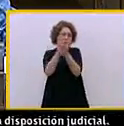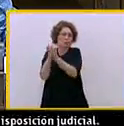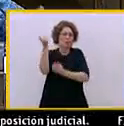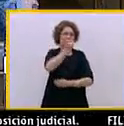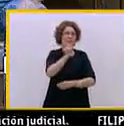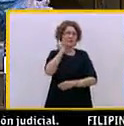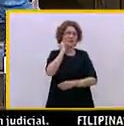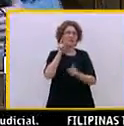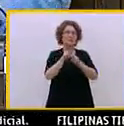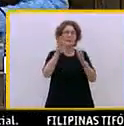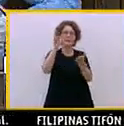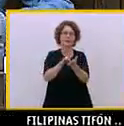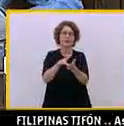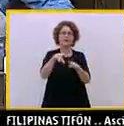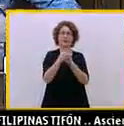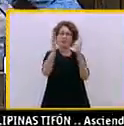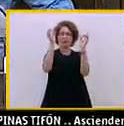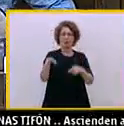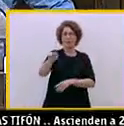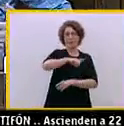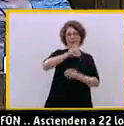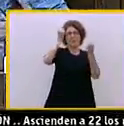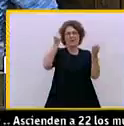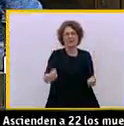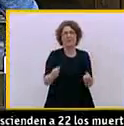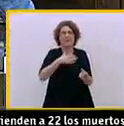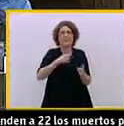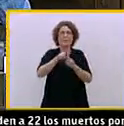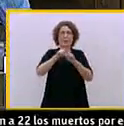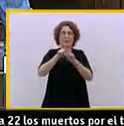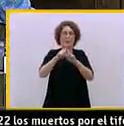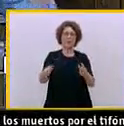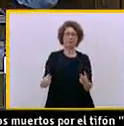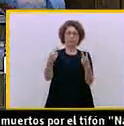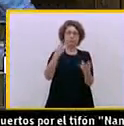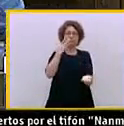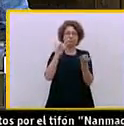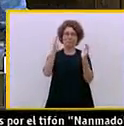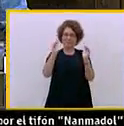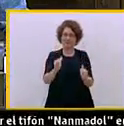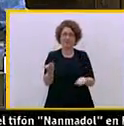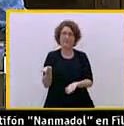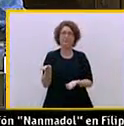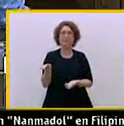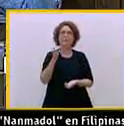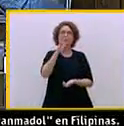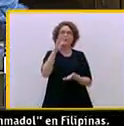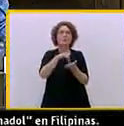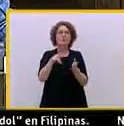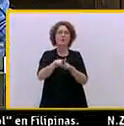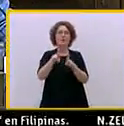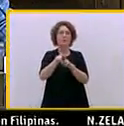misma fuerza, quizá pues con menos expresión o menos vistosidad por el hecho de, bueno, pues de ocupar una portavocía en el grupo